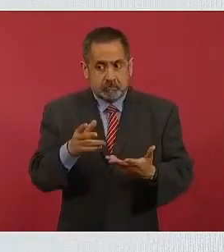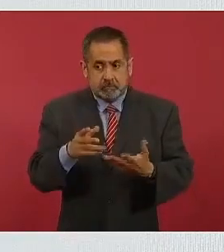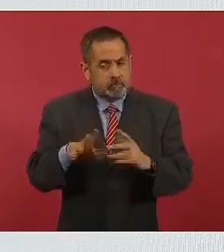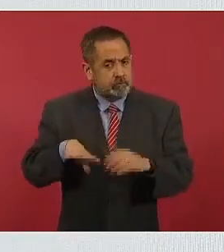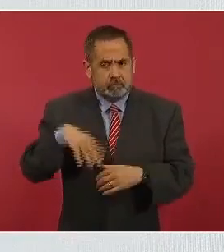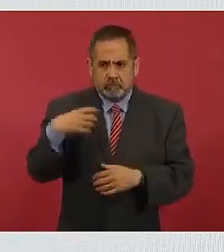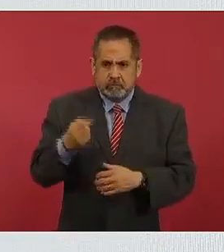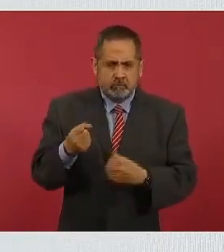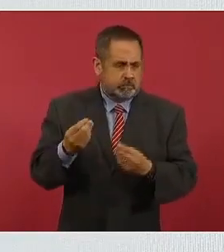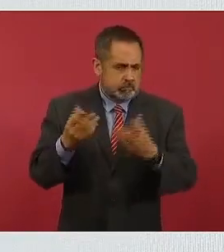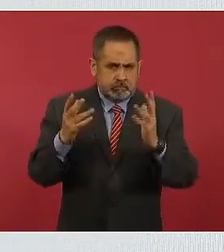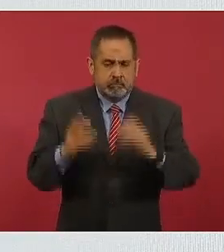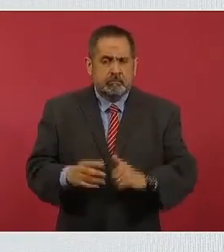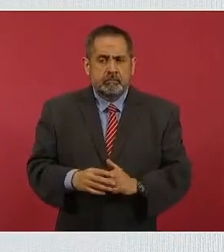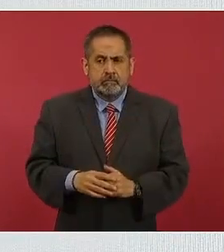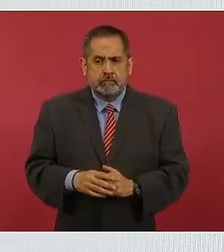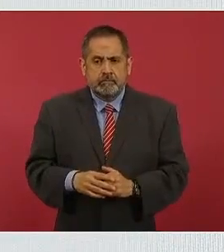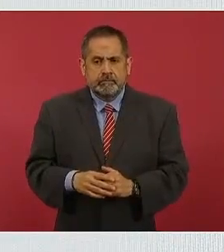abusivos.